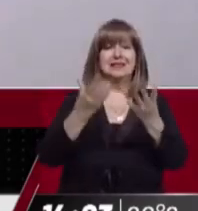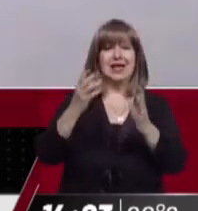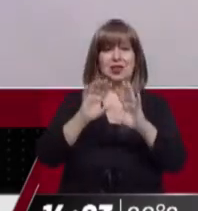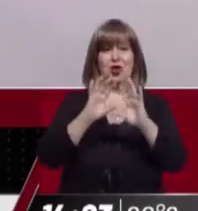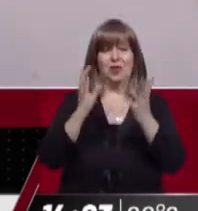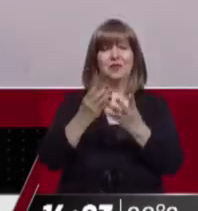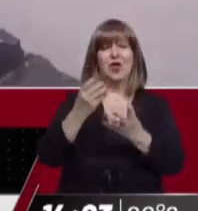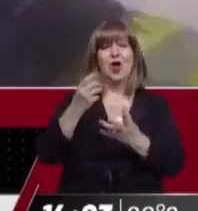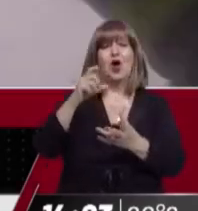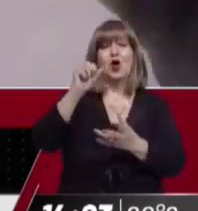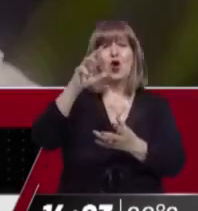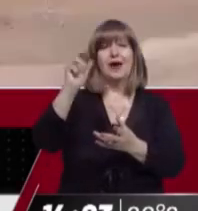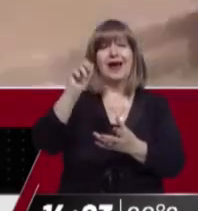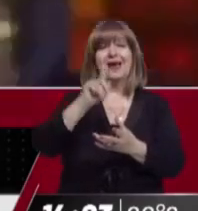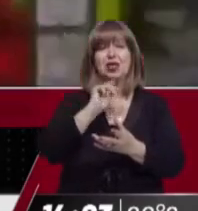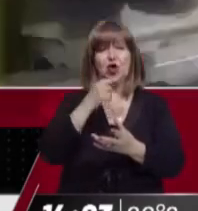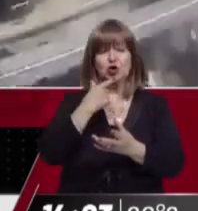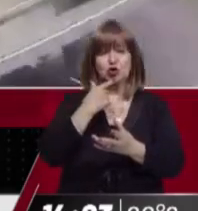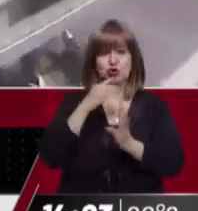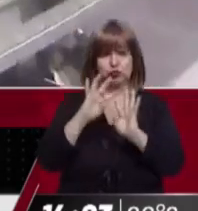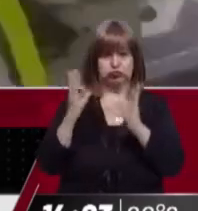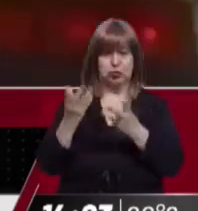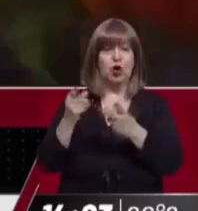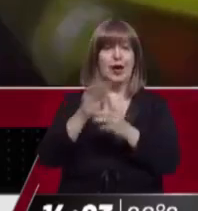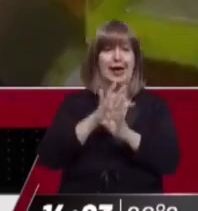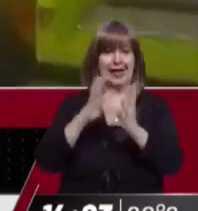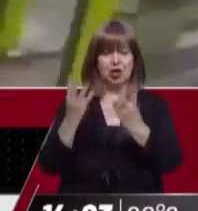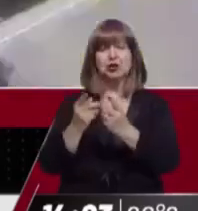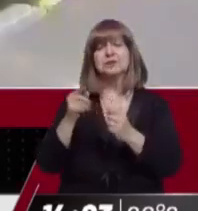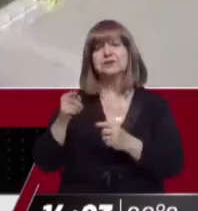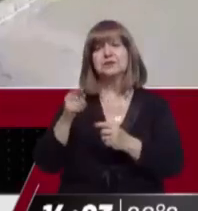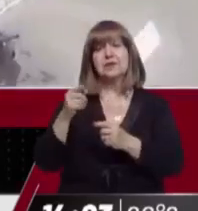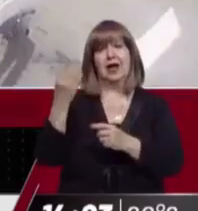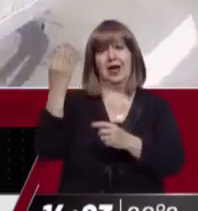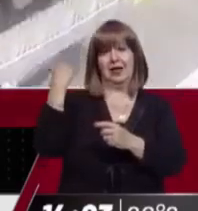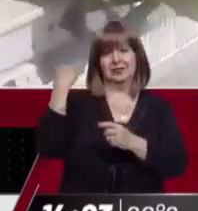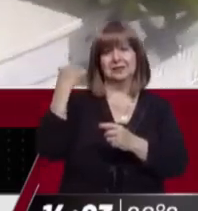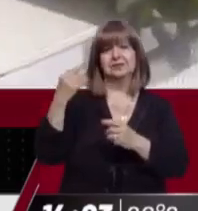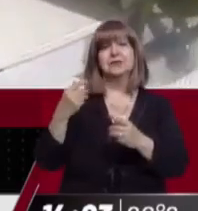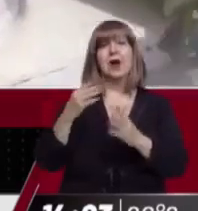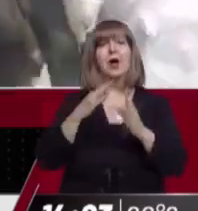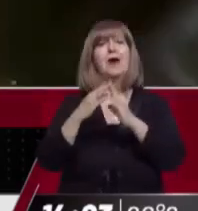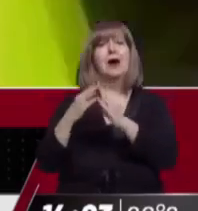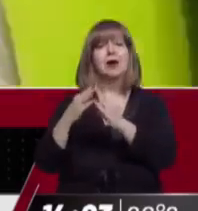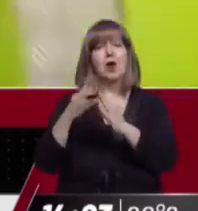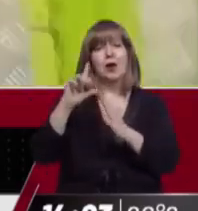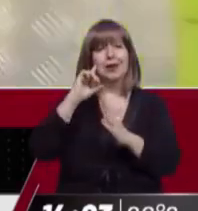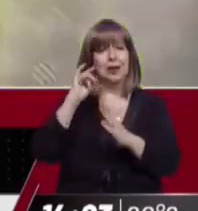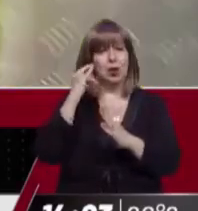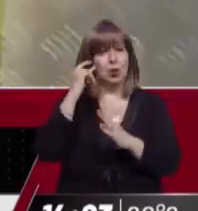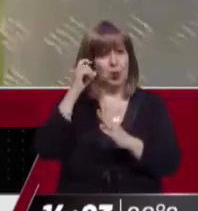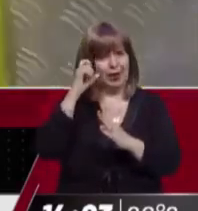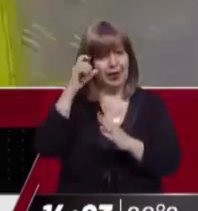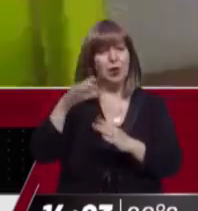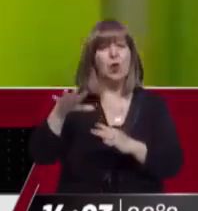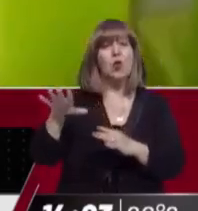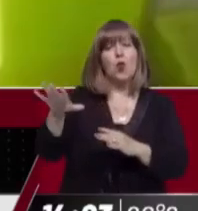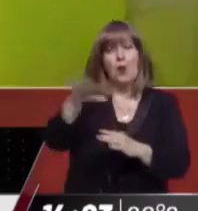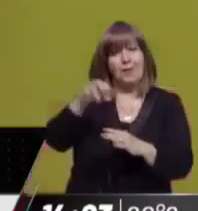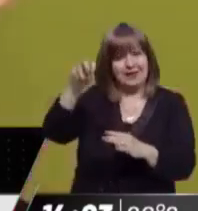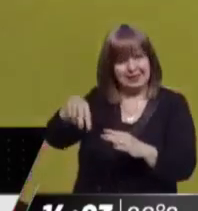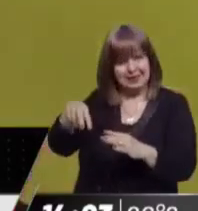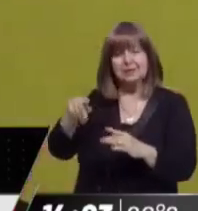Pablo, lamentablemente, junto con Javier, estaban trabajando un incendio en una casa en el barrio Ligüé, jurisdicción de Guaymallén,